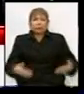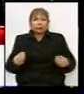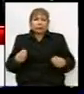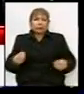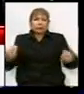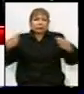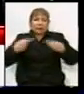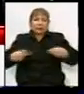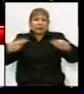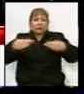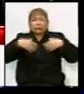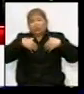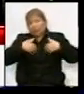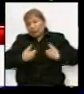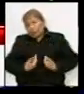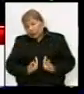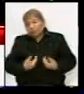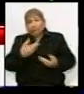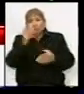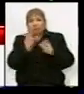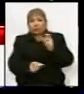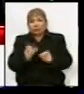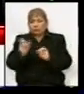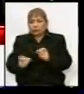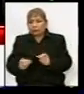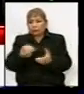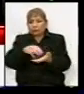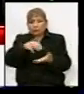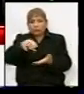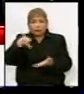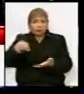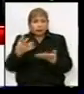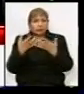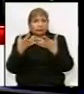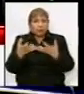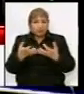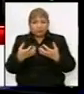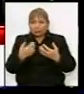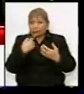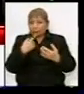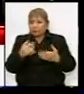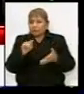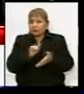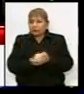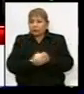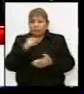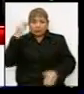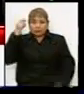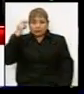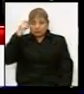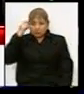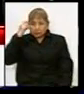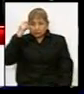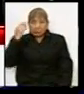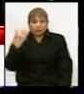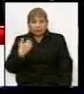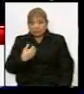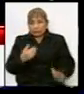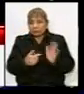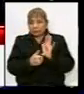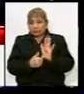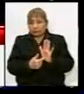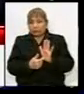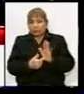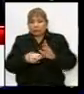cantan a la población la población quiere finalmente que los partidos políticos que tienen una representación